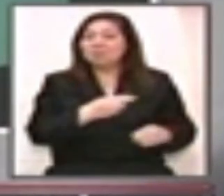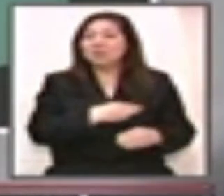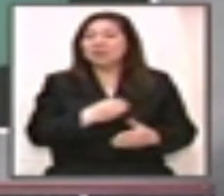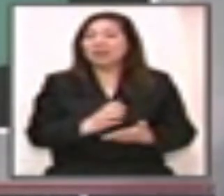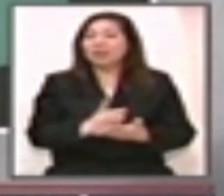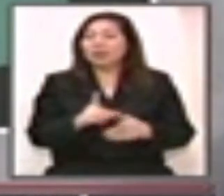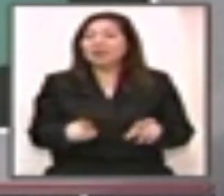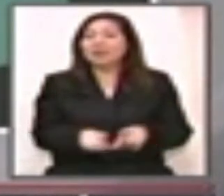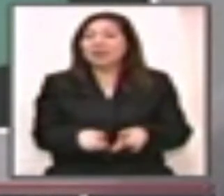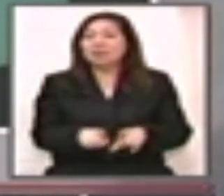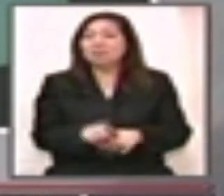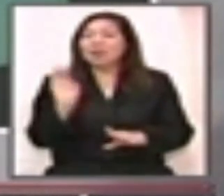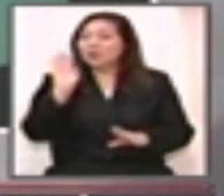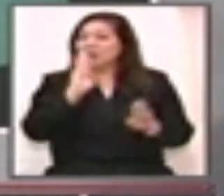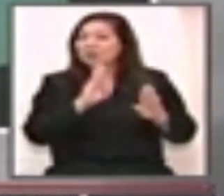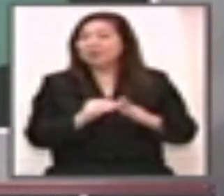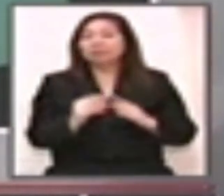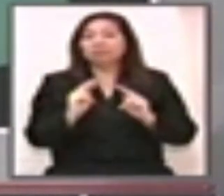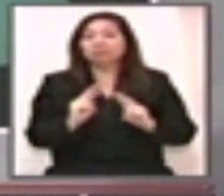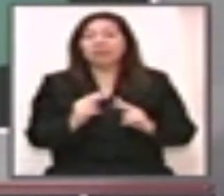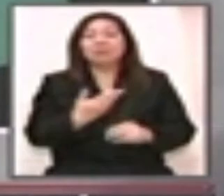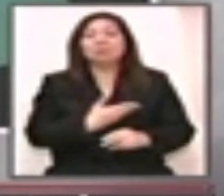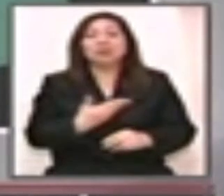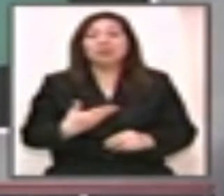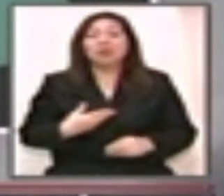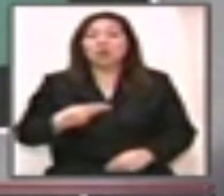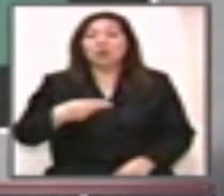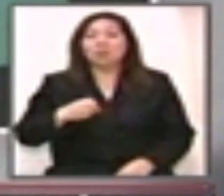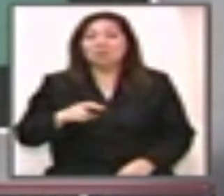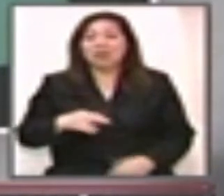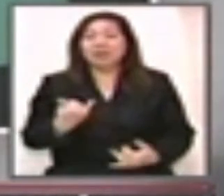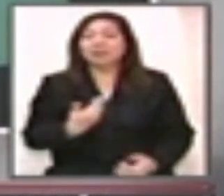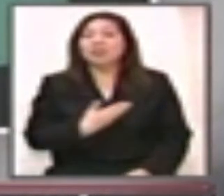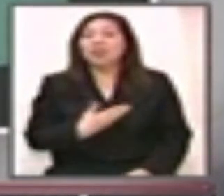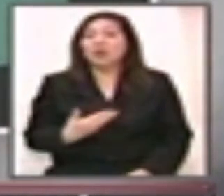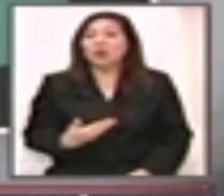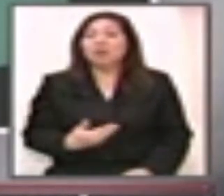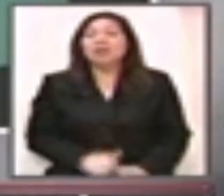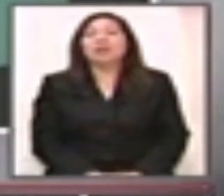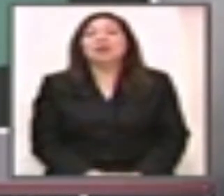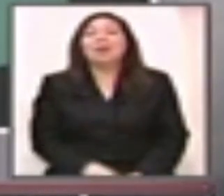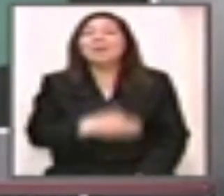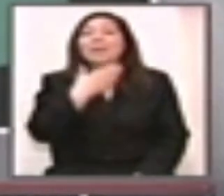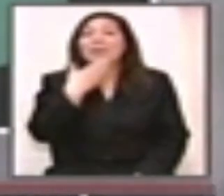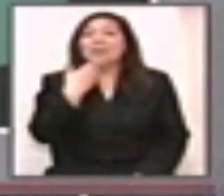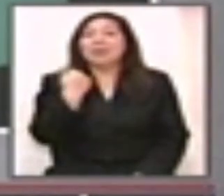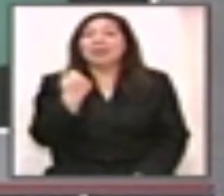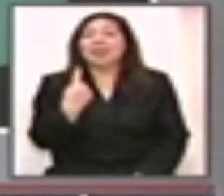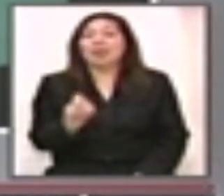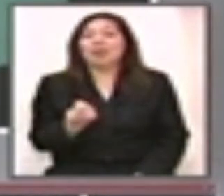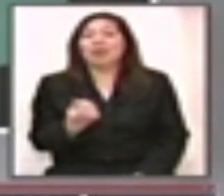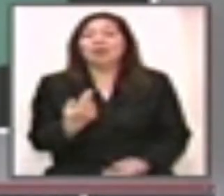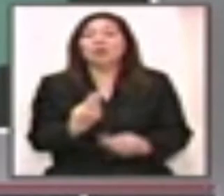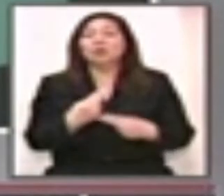de Educación también, una preocupación latente del presidente Humala y de este gobierno, que es mejorar el talento y